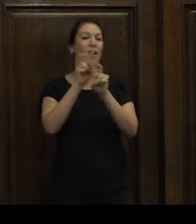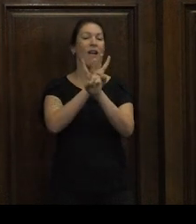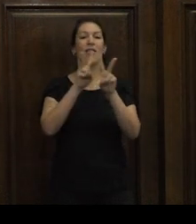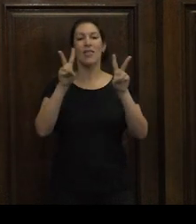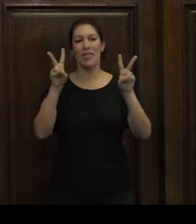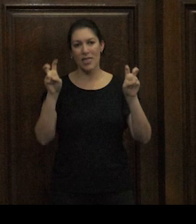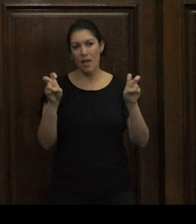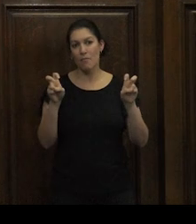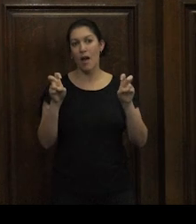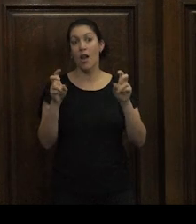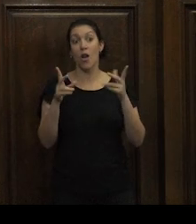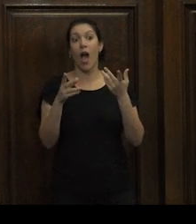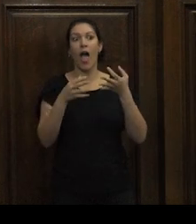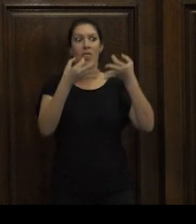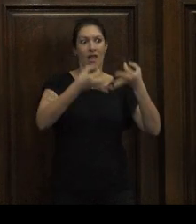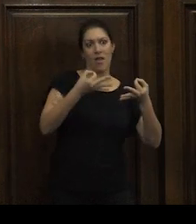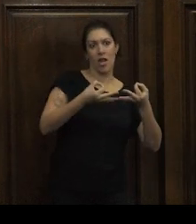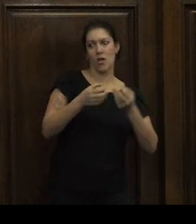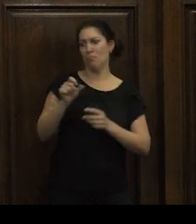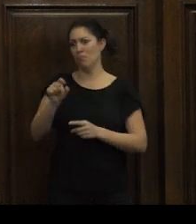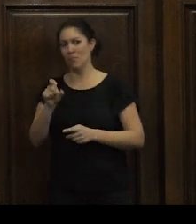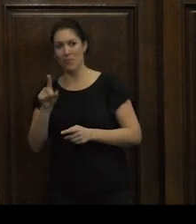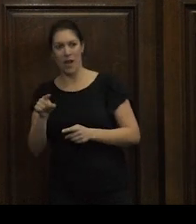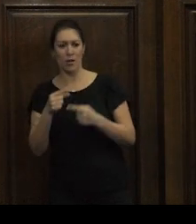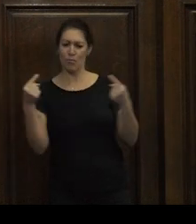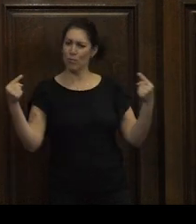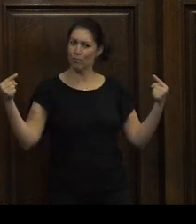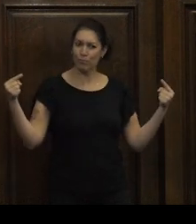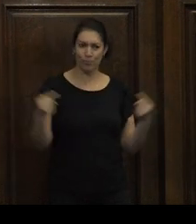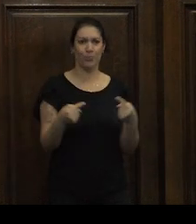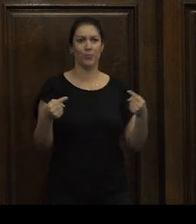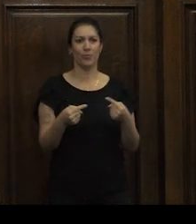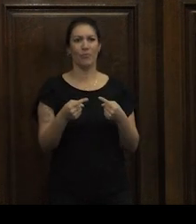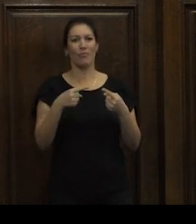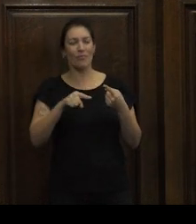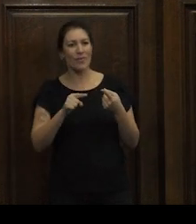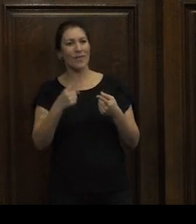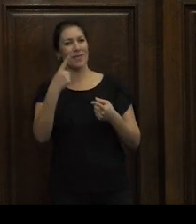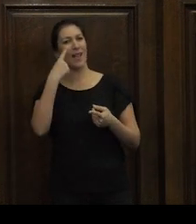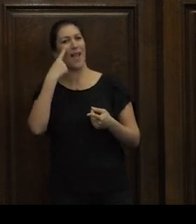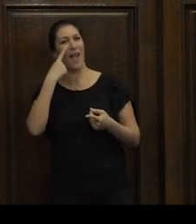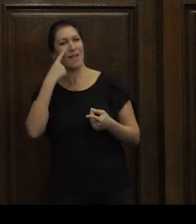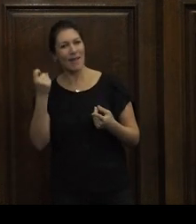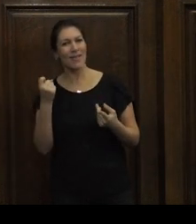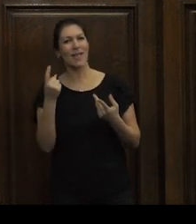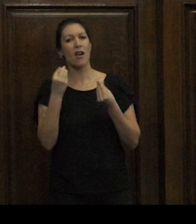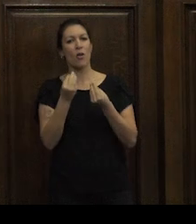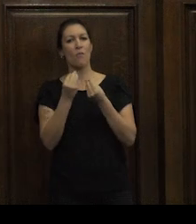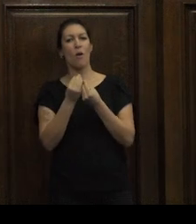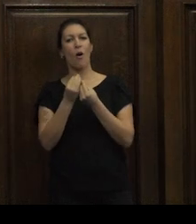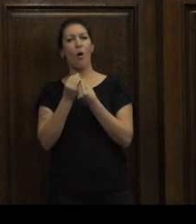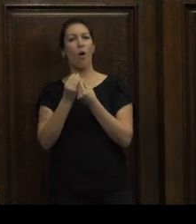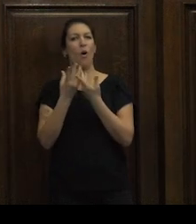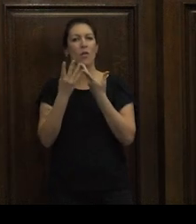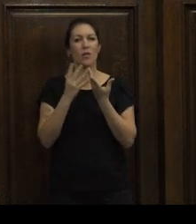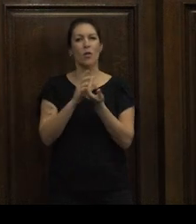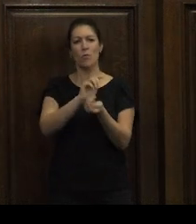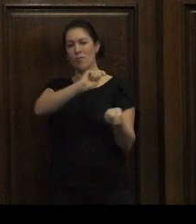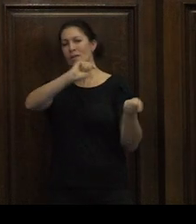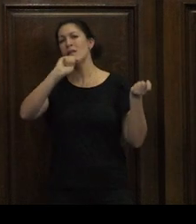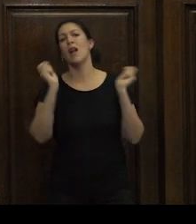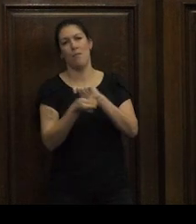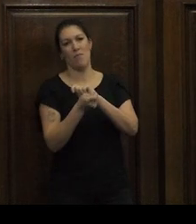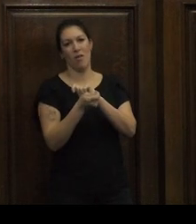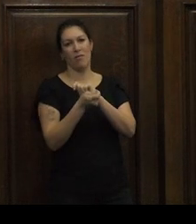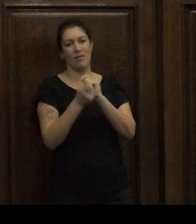anómica con relación a lo que está bien y lo está mal, etc., una pulverización centrífuga de los valores vigentes,